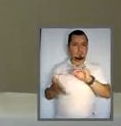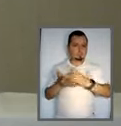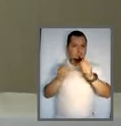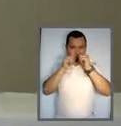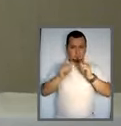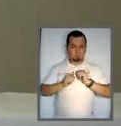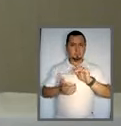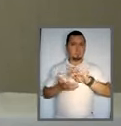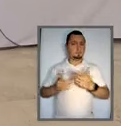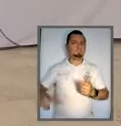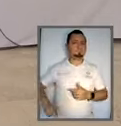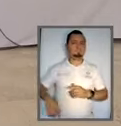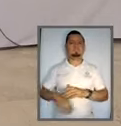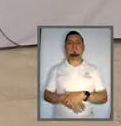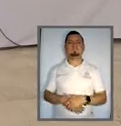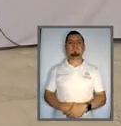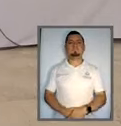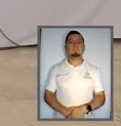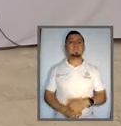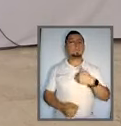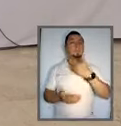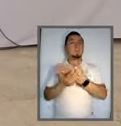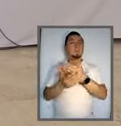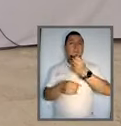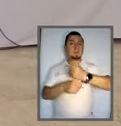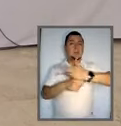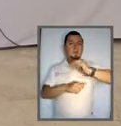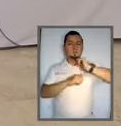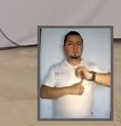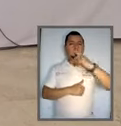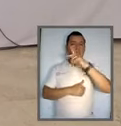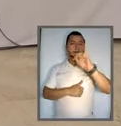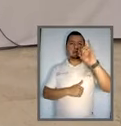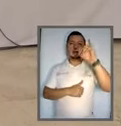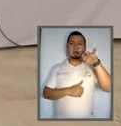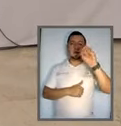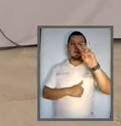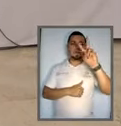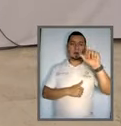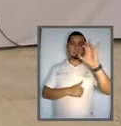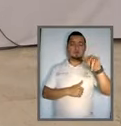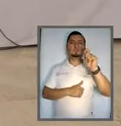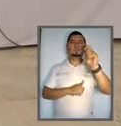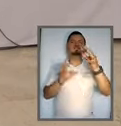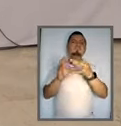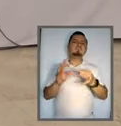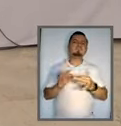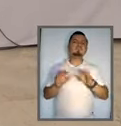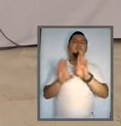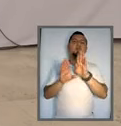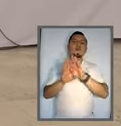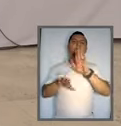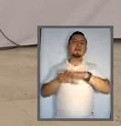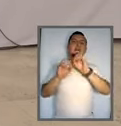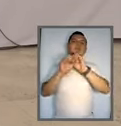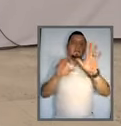Muchas gracias, gobernador. Muchas gracias, Arnoldo. Le pediría yo al secretario de Innovación pudiera